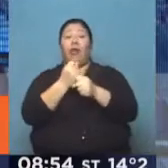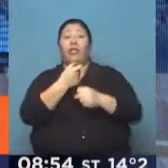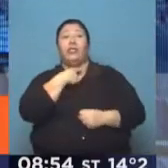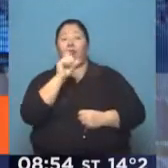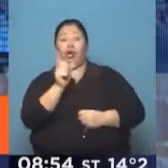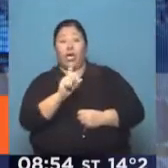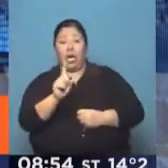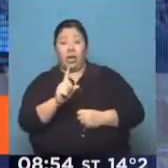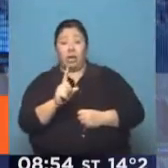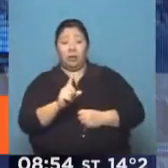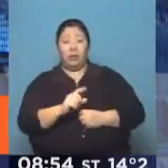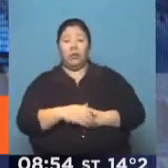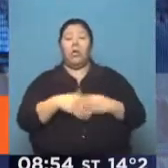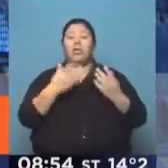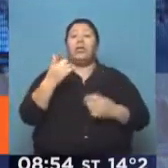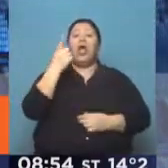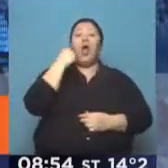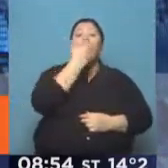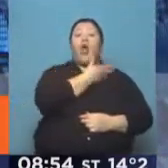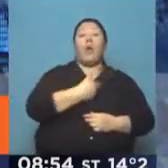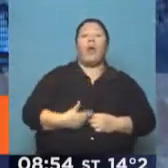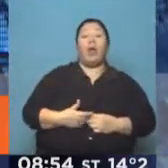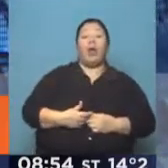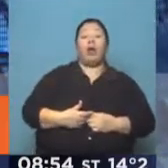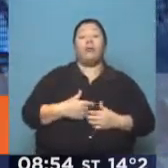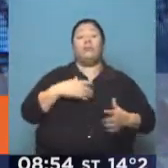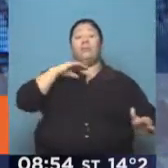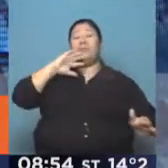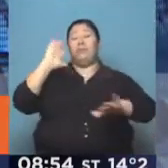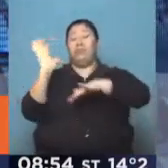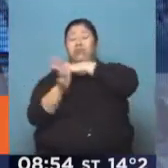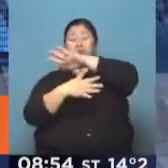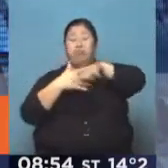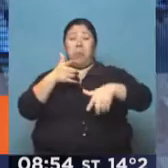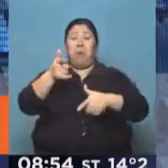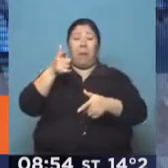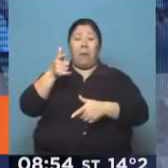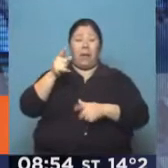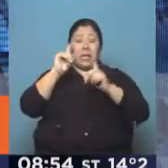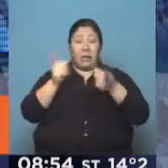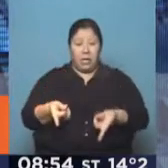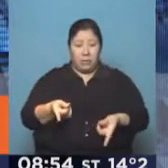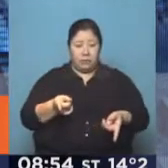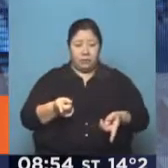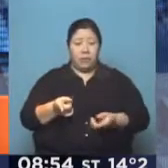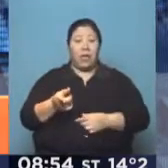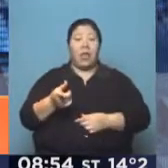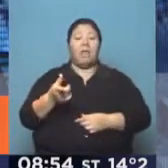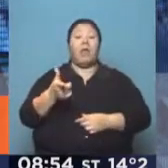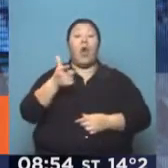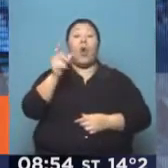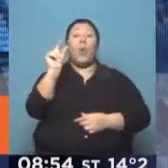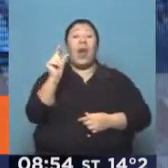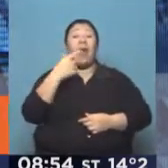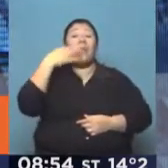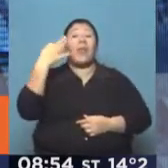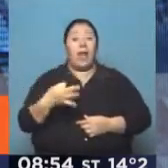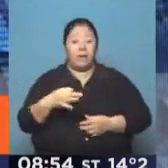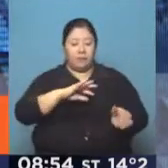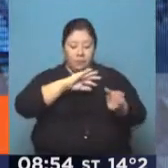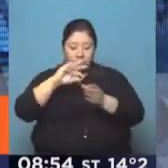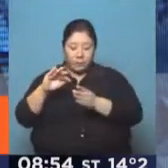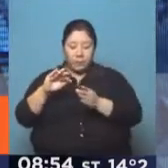cuatro balas de plomo esté entre la represión brutal del día de ayer lo que vimos en la autopista bueno digo claramente fue